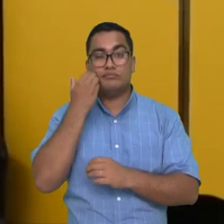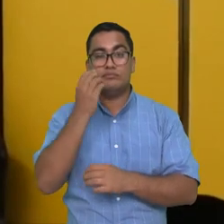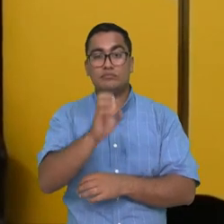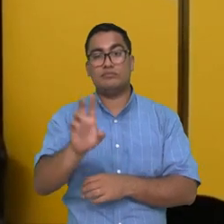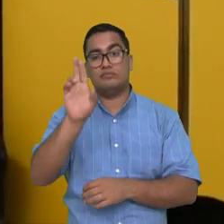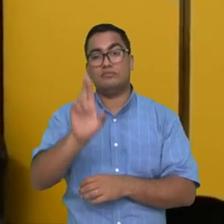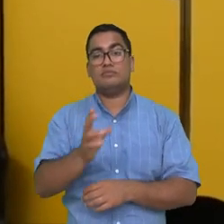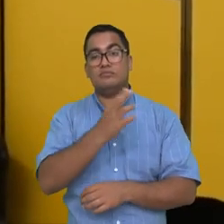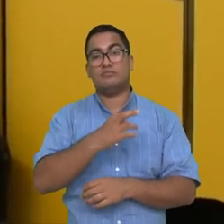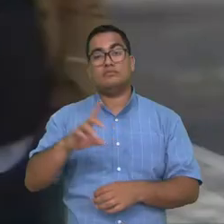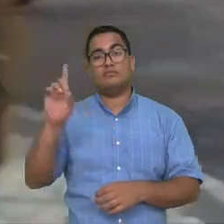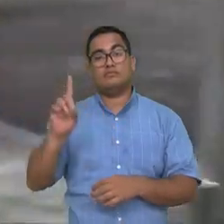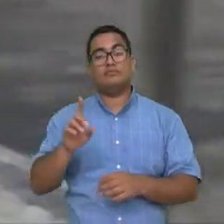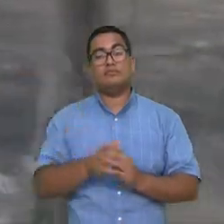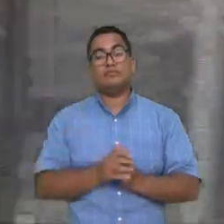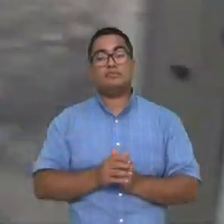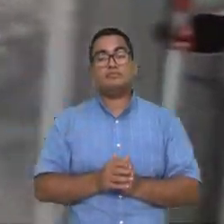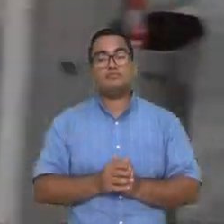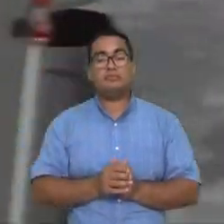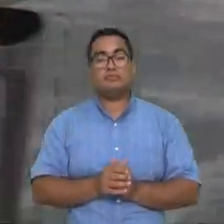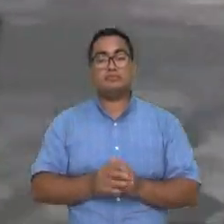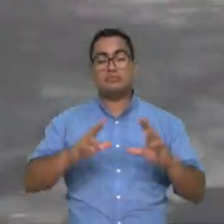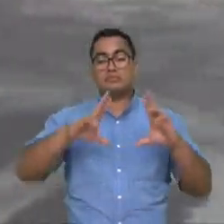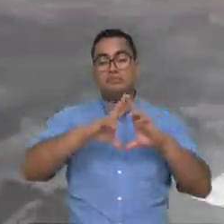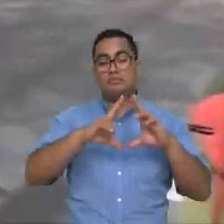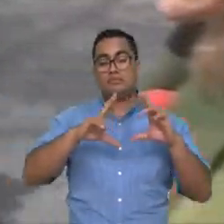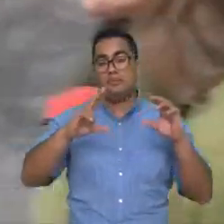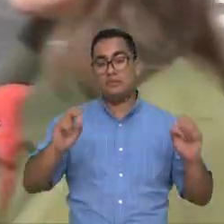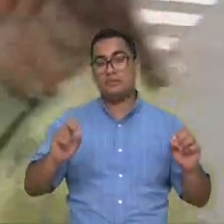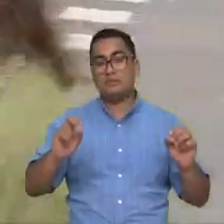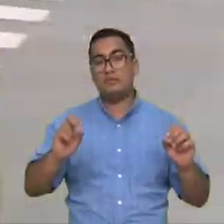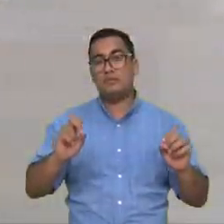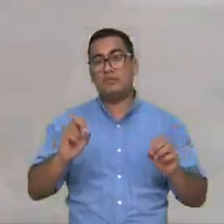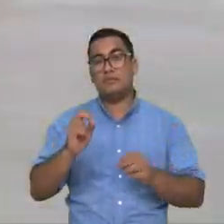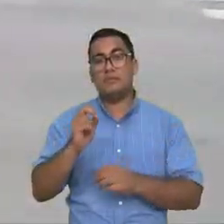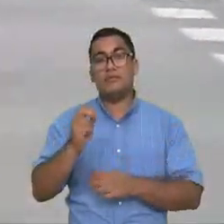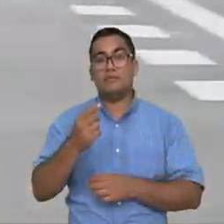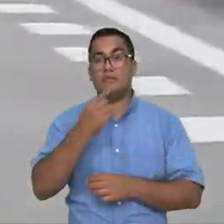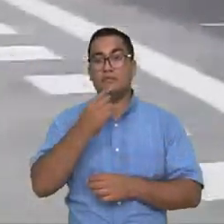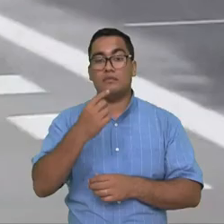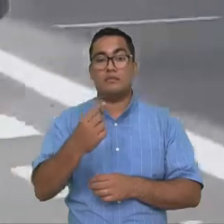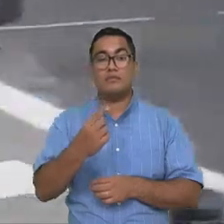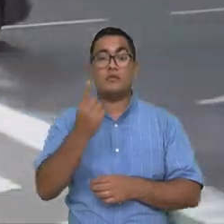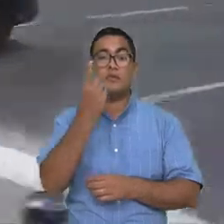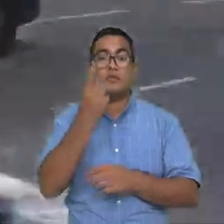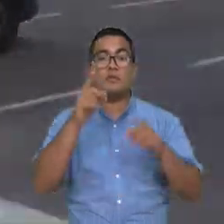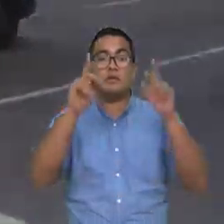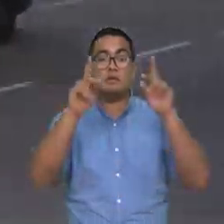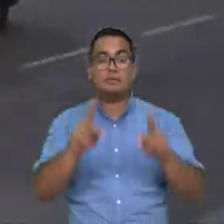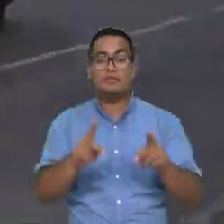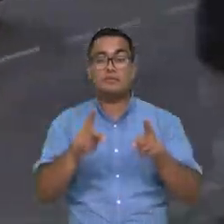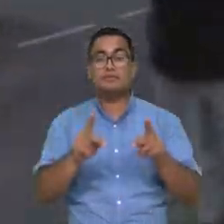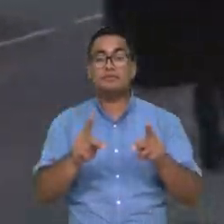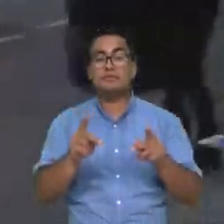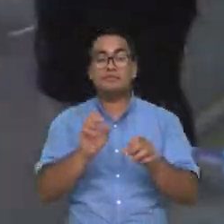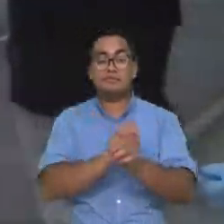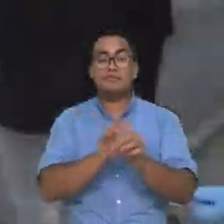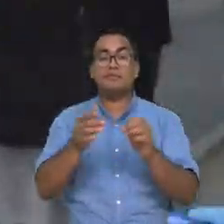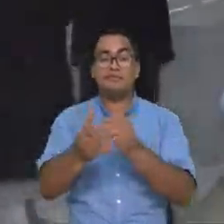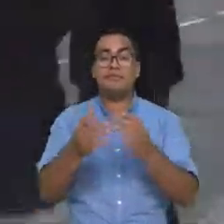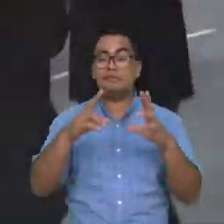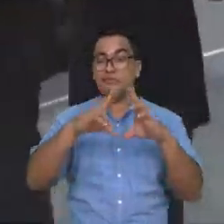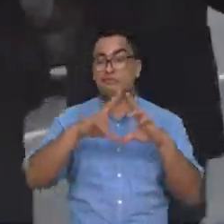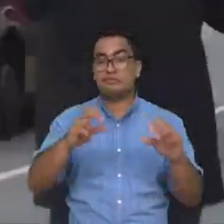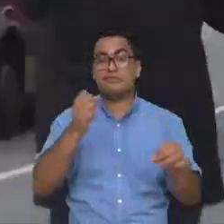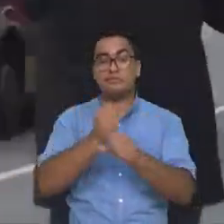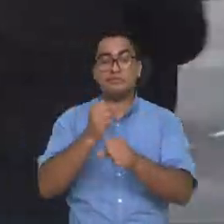y República Dominicana. Nicaragua, al entrar al segundo escenario de la pandemia por un caso importado, ha intensificado las